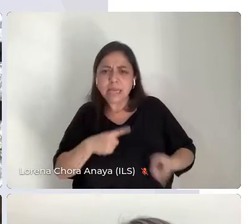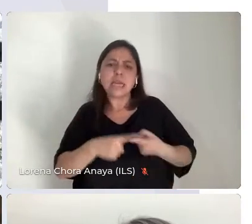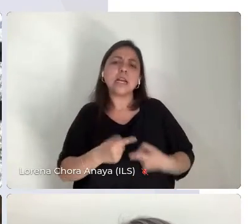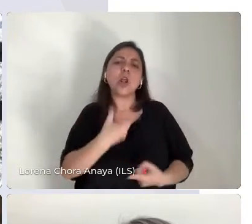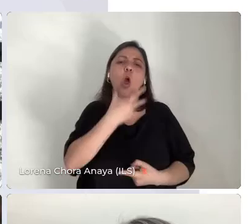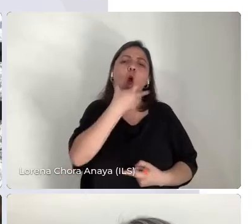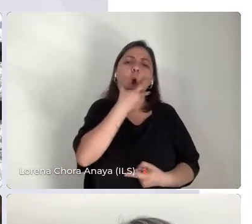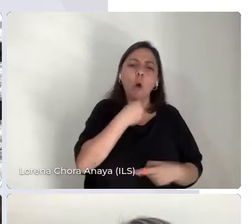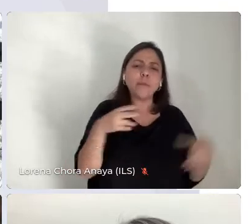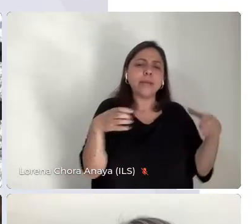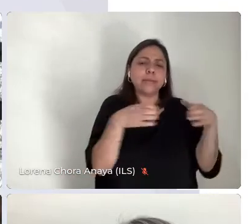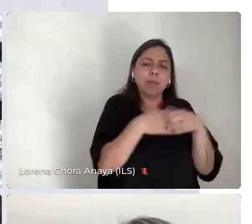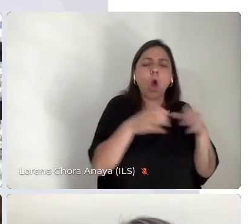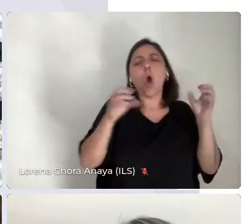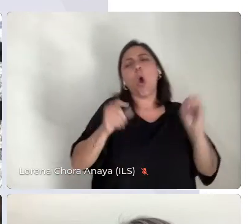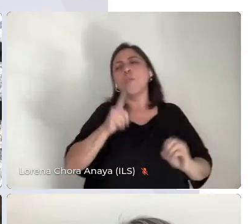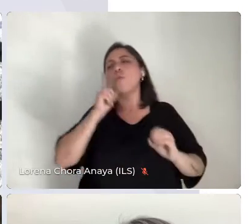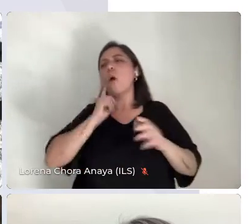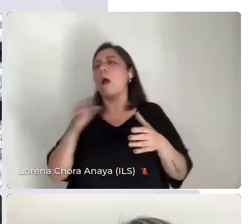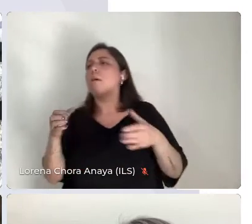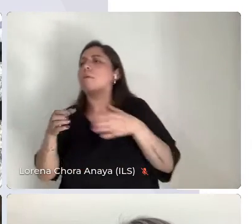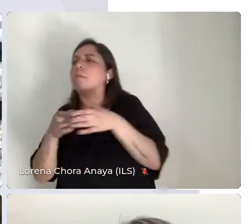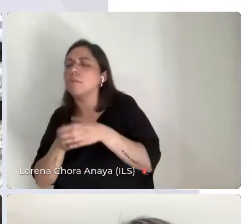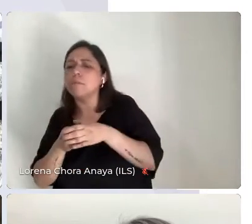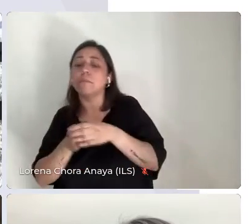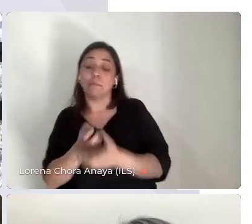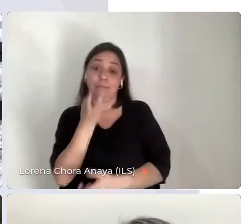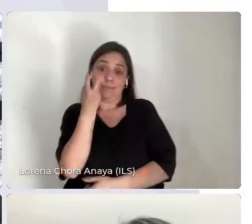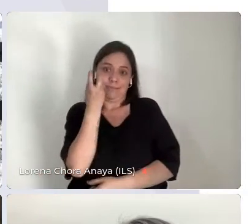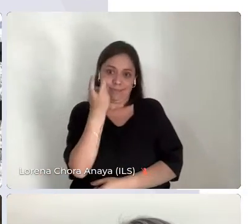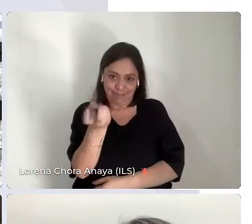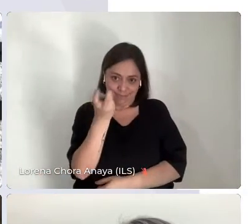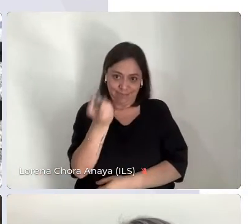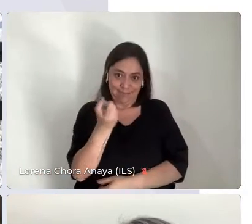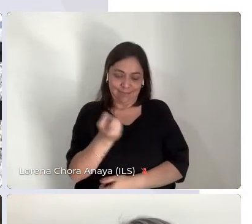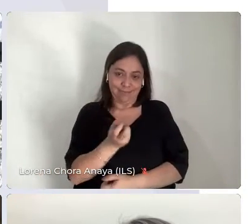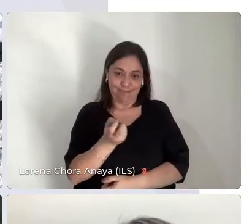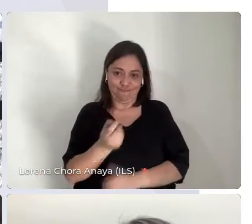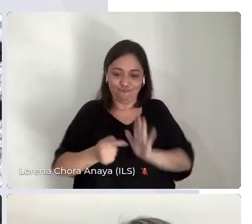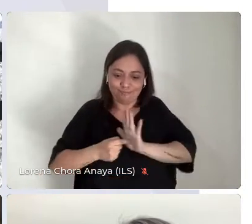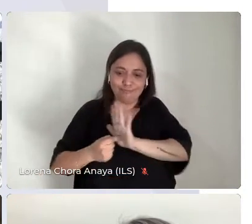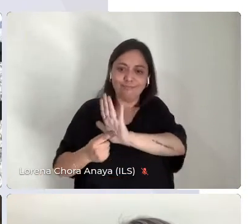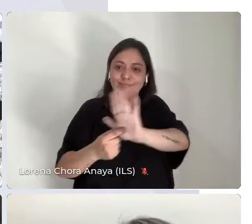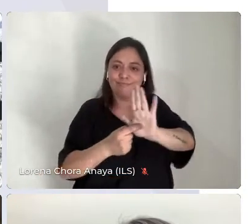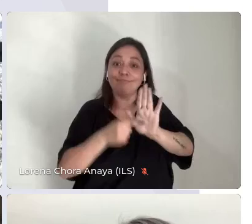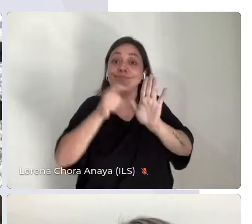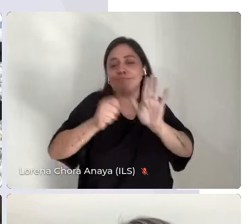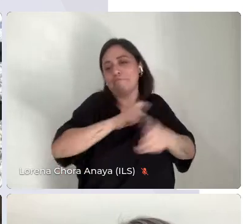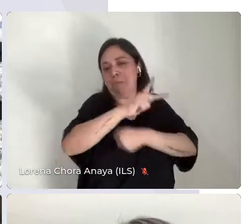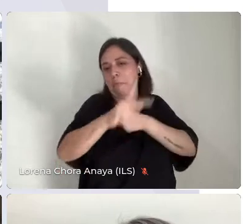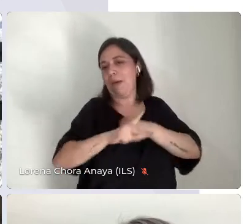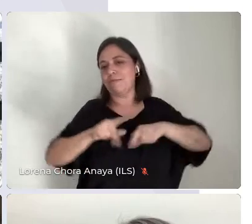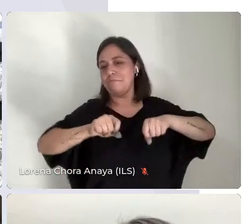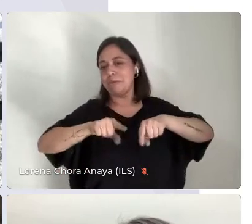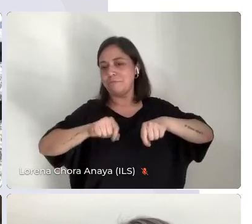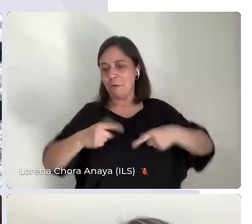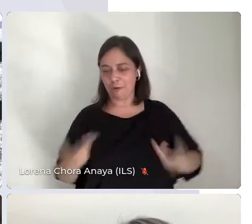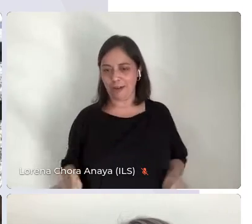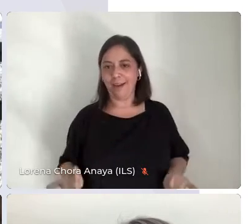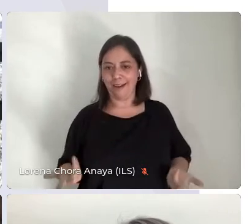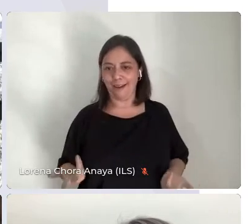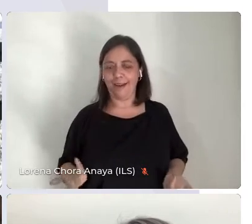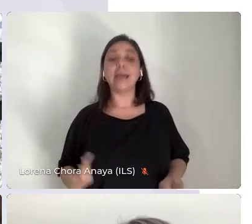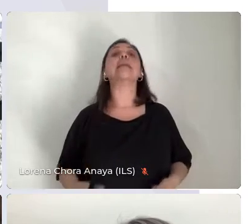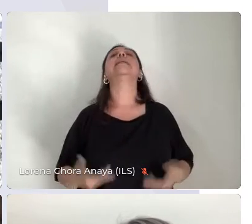así, y pues estaba finalmente representada esa realidad, digamos, de nuestro país o de nuestro territorio. Y la última es como nos ha